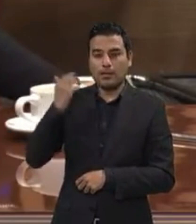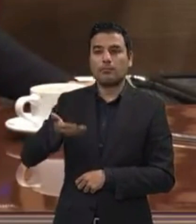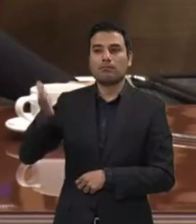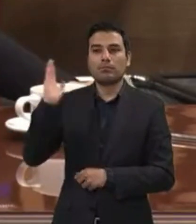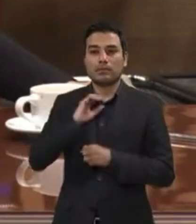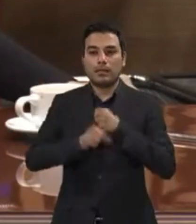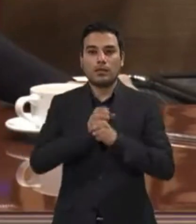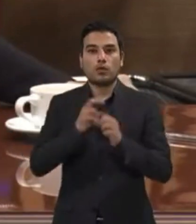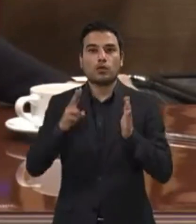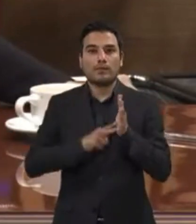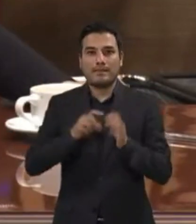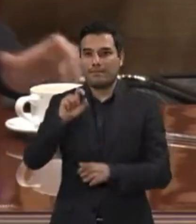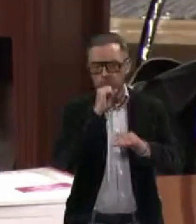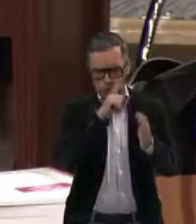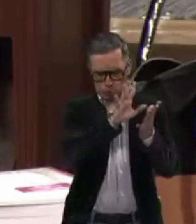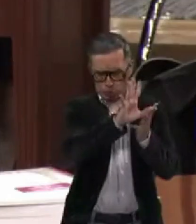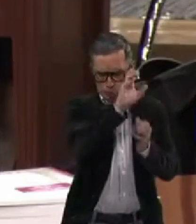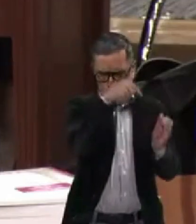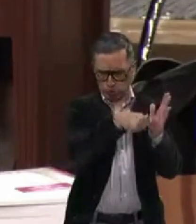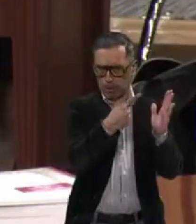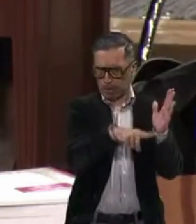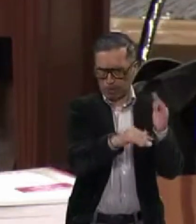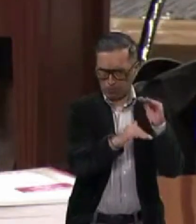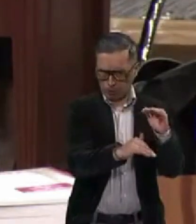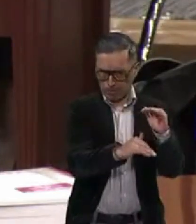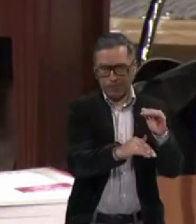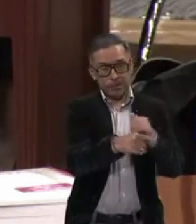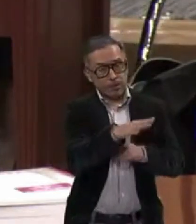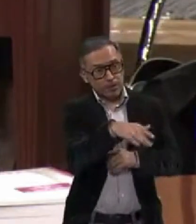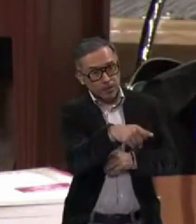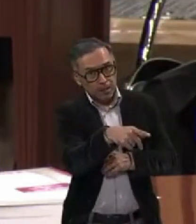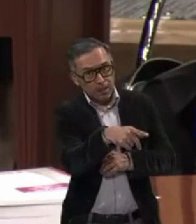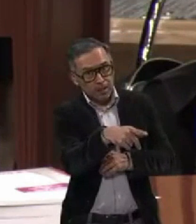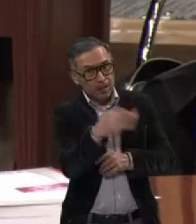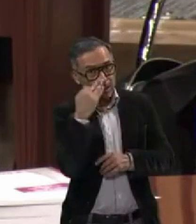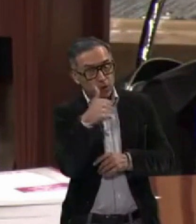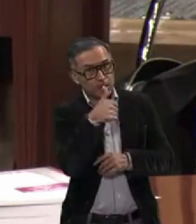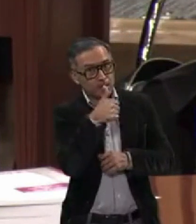año 2020. ¿Ah? Diputada,